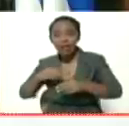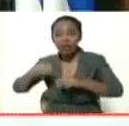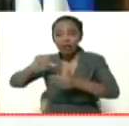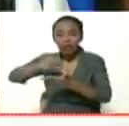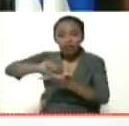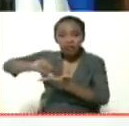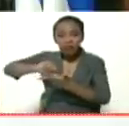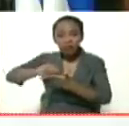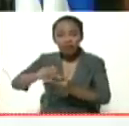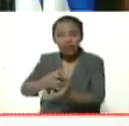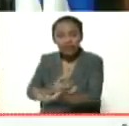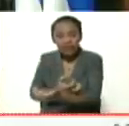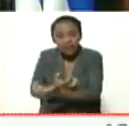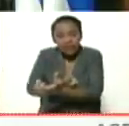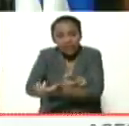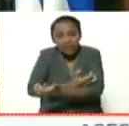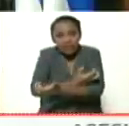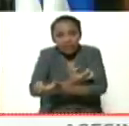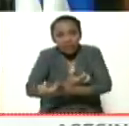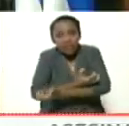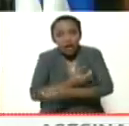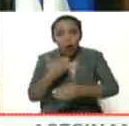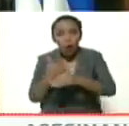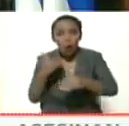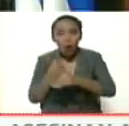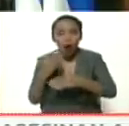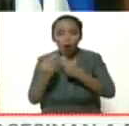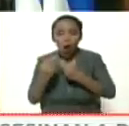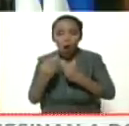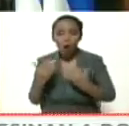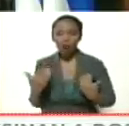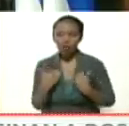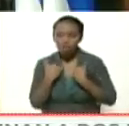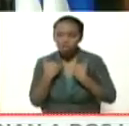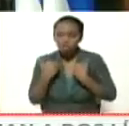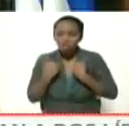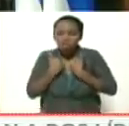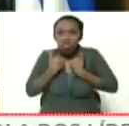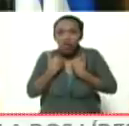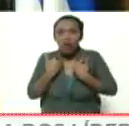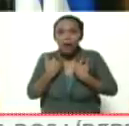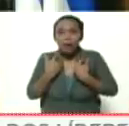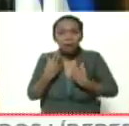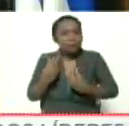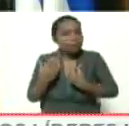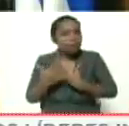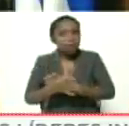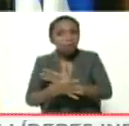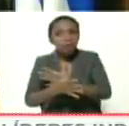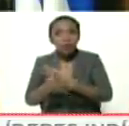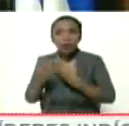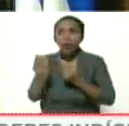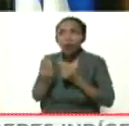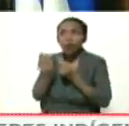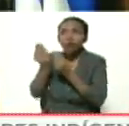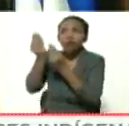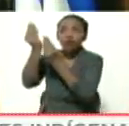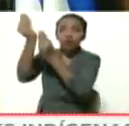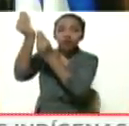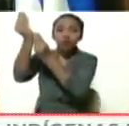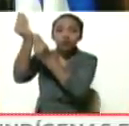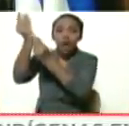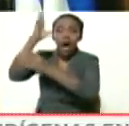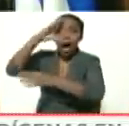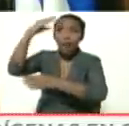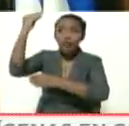queman, como si fuese un sacrificio que se le ofreciere a